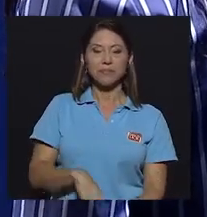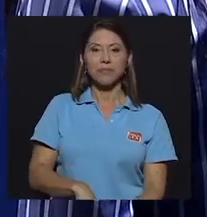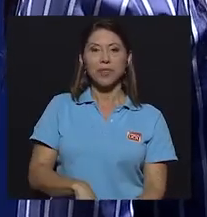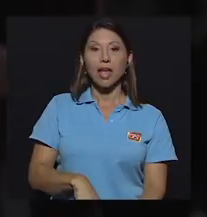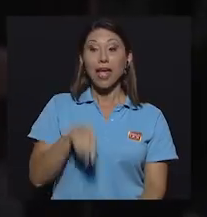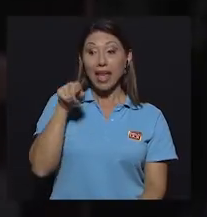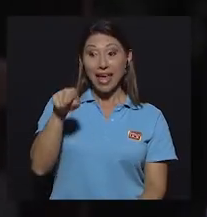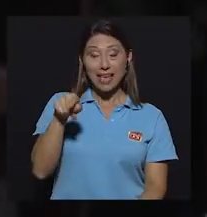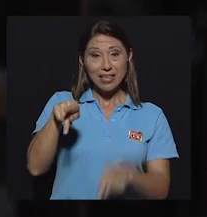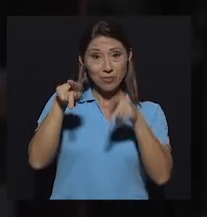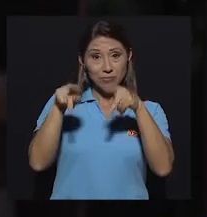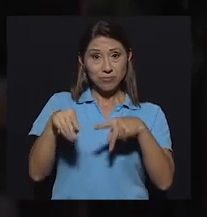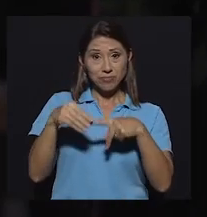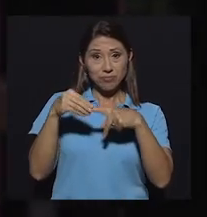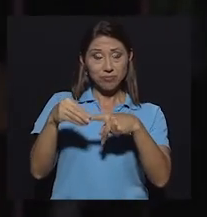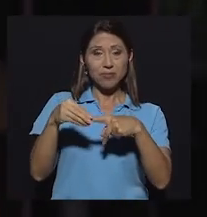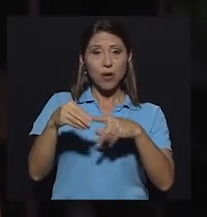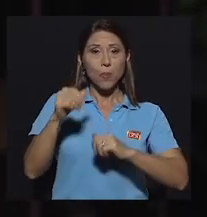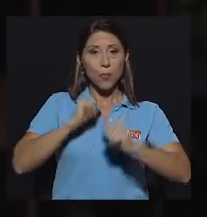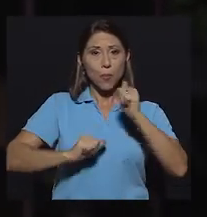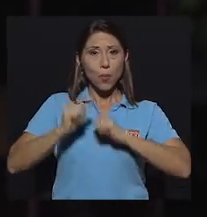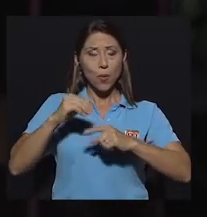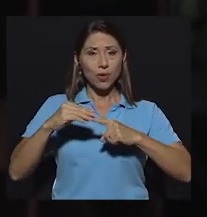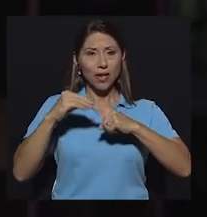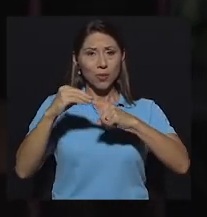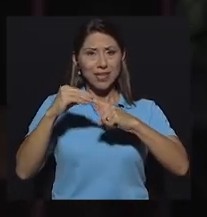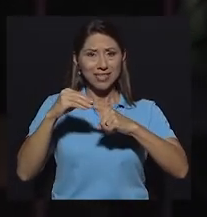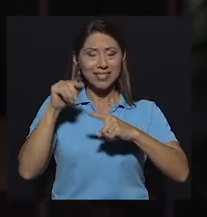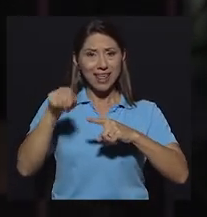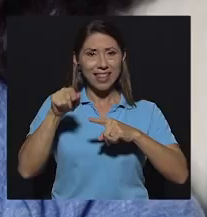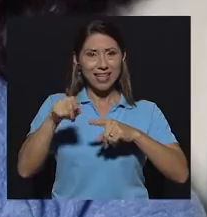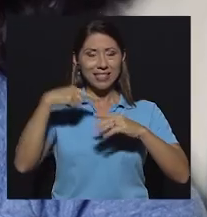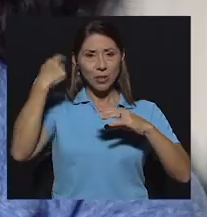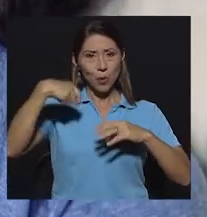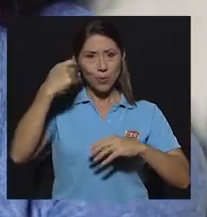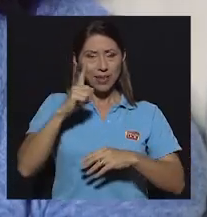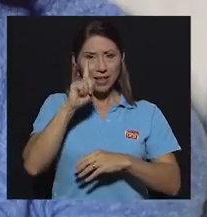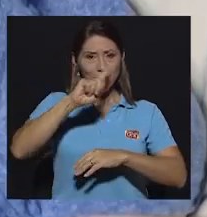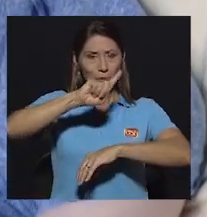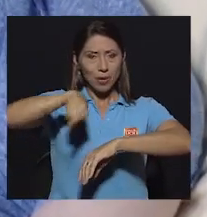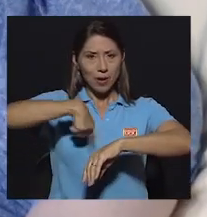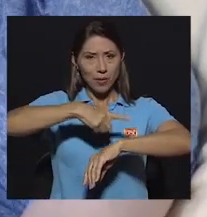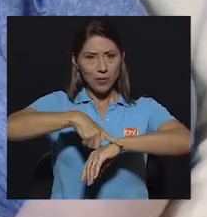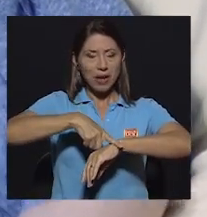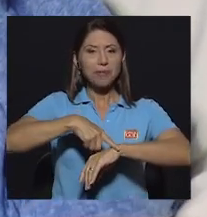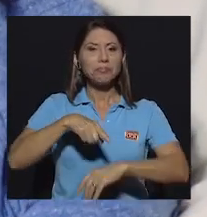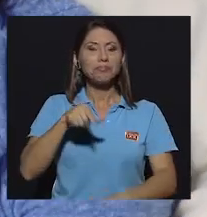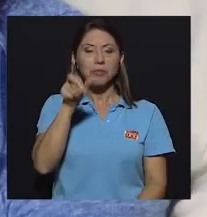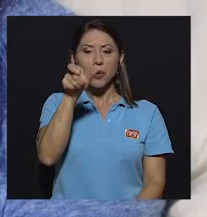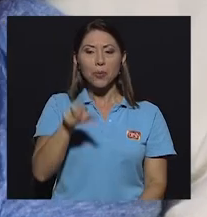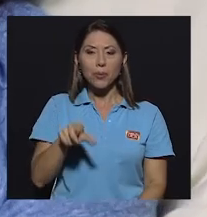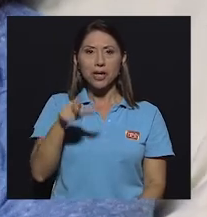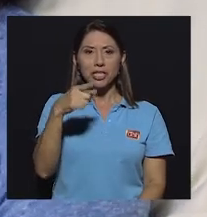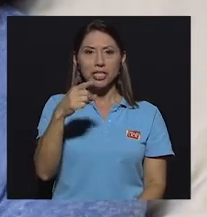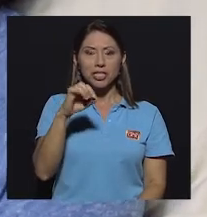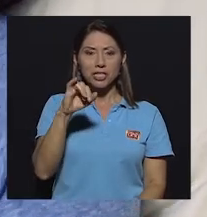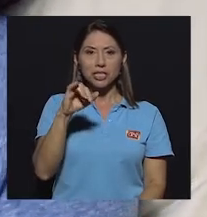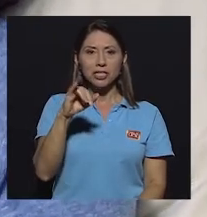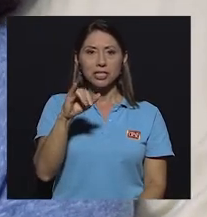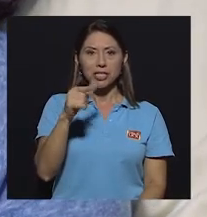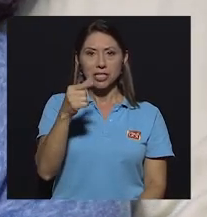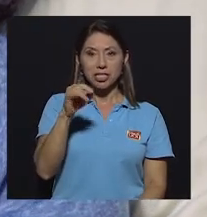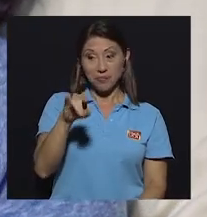fue la protagonista de este documental de una hora, en donde por aproximadamente 6 meses